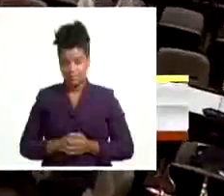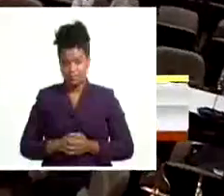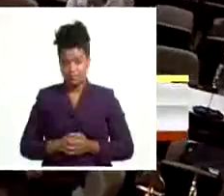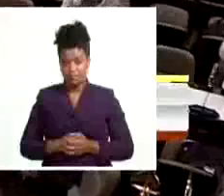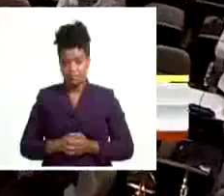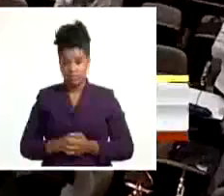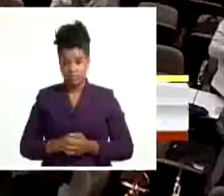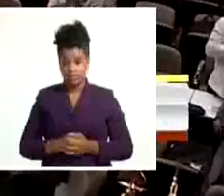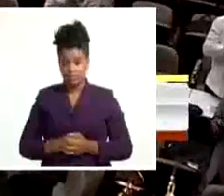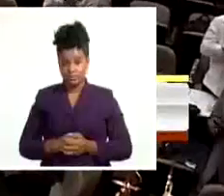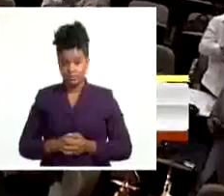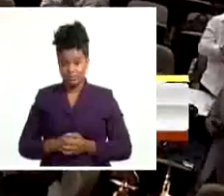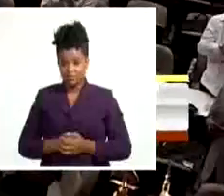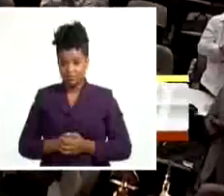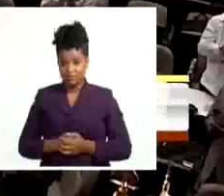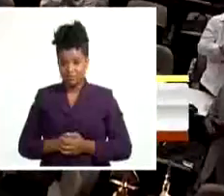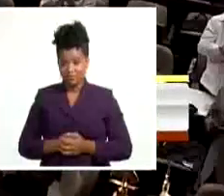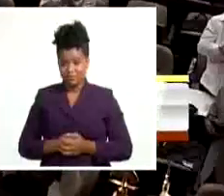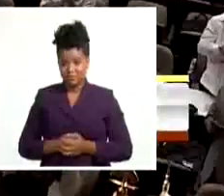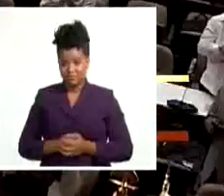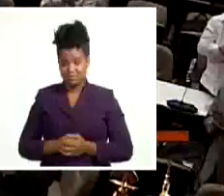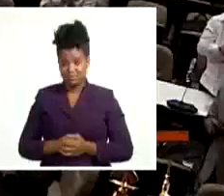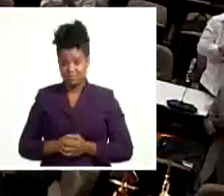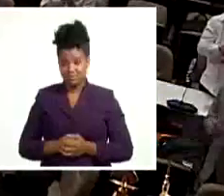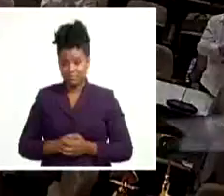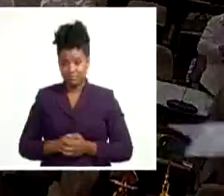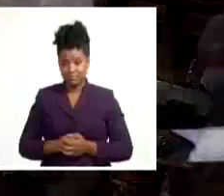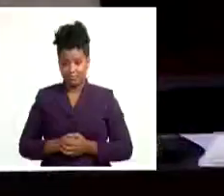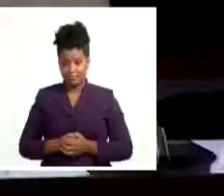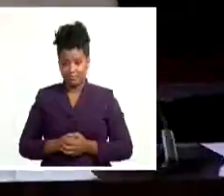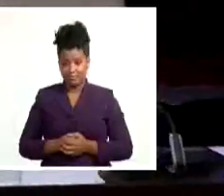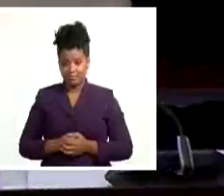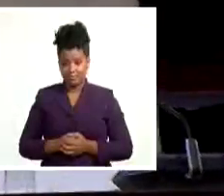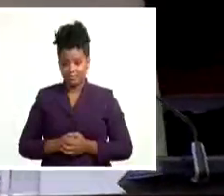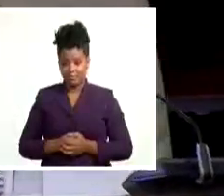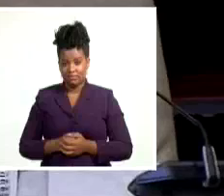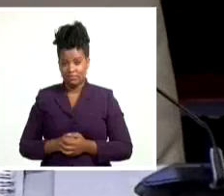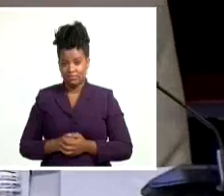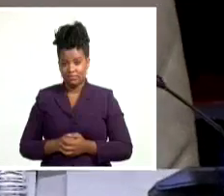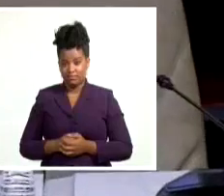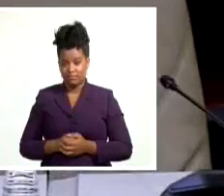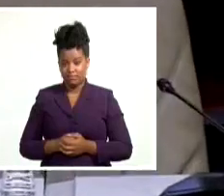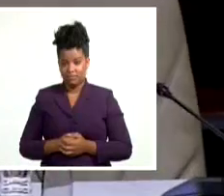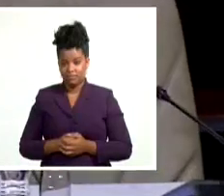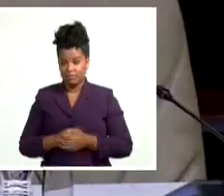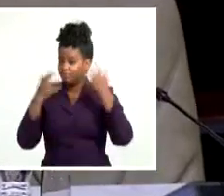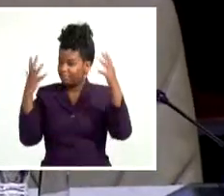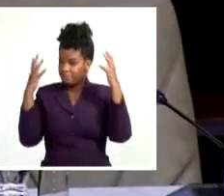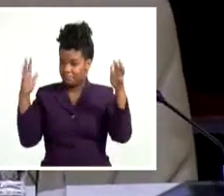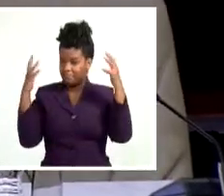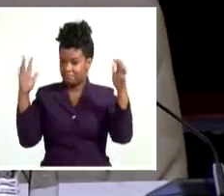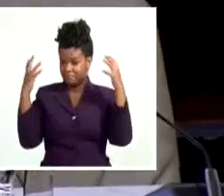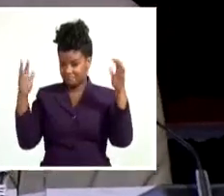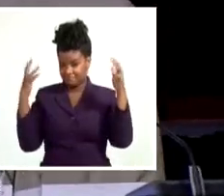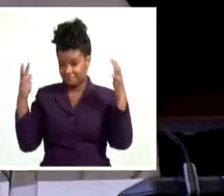Partido Comunista de Cuba, PCC, en el cuarto y último día del octavo Congreso de la Formación Política. Junto